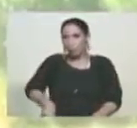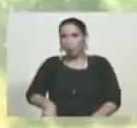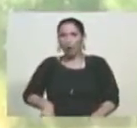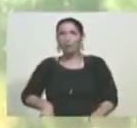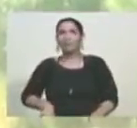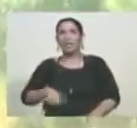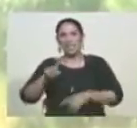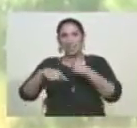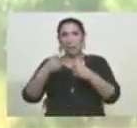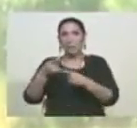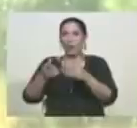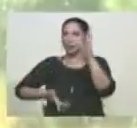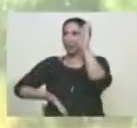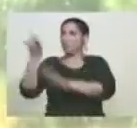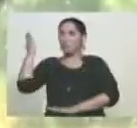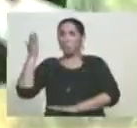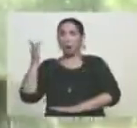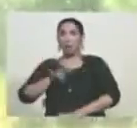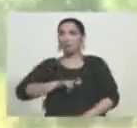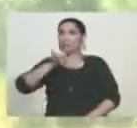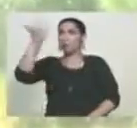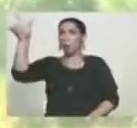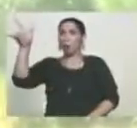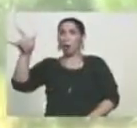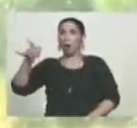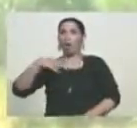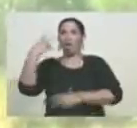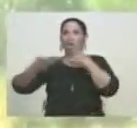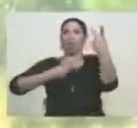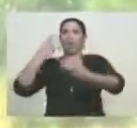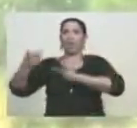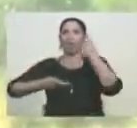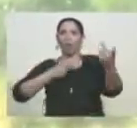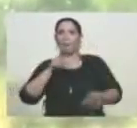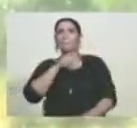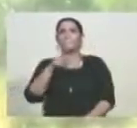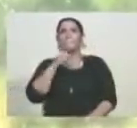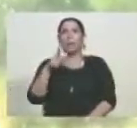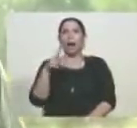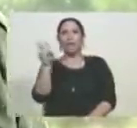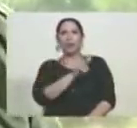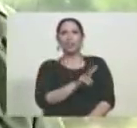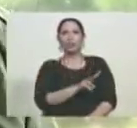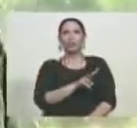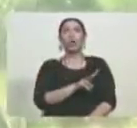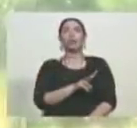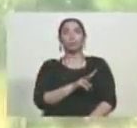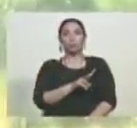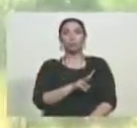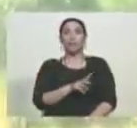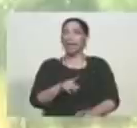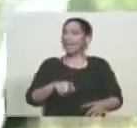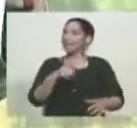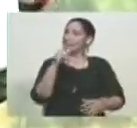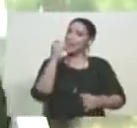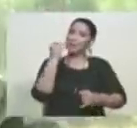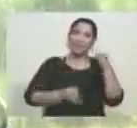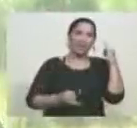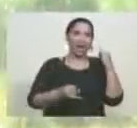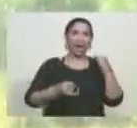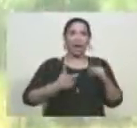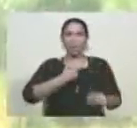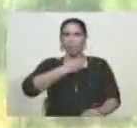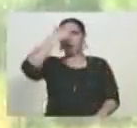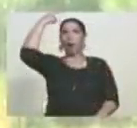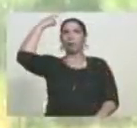hablar peste desde allá, bueno, hay que terminar de desenmascararlo. Y esa función